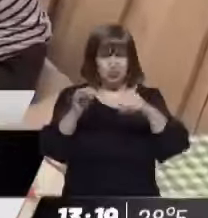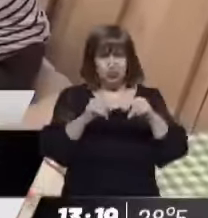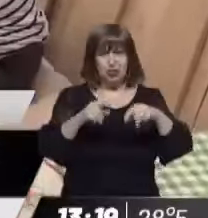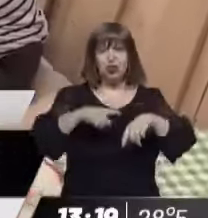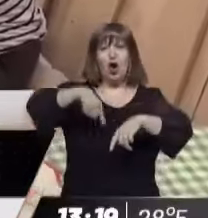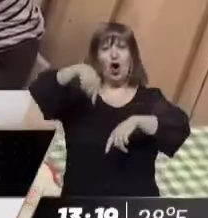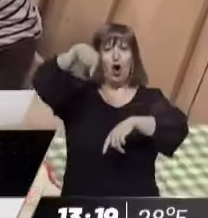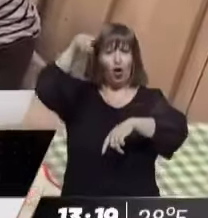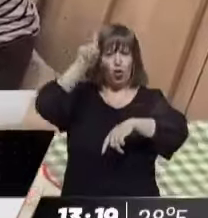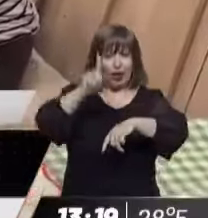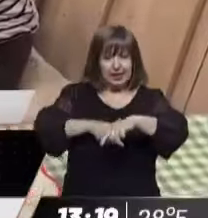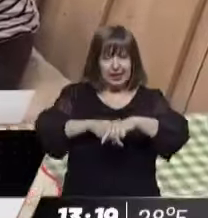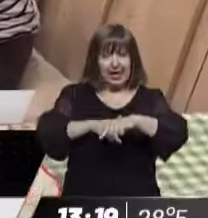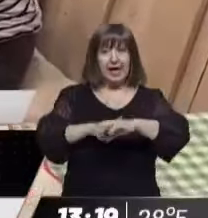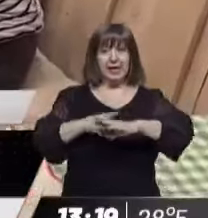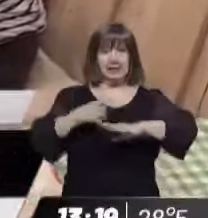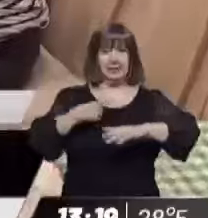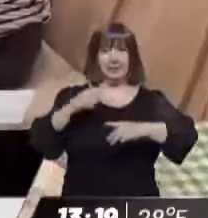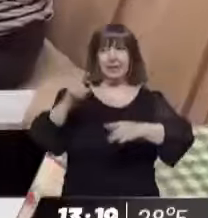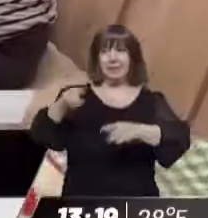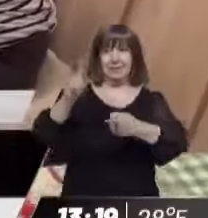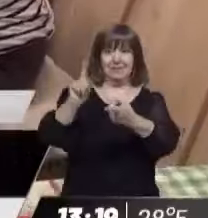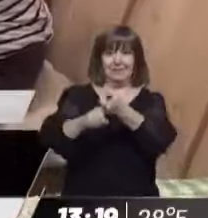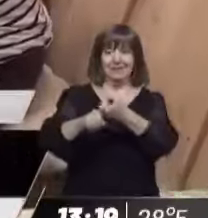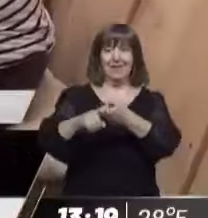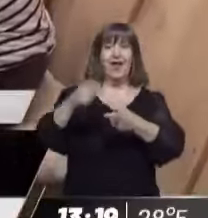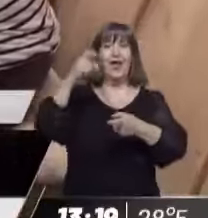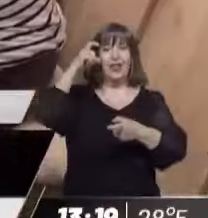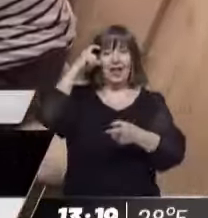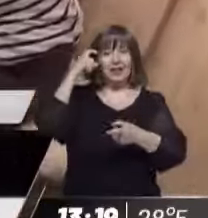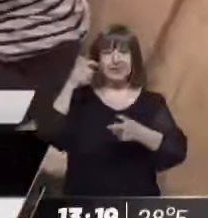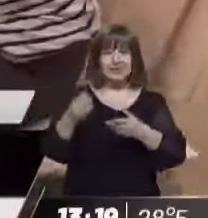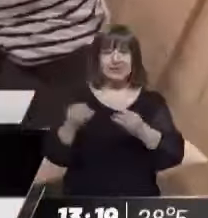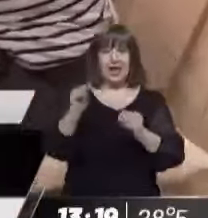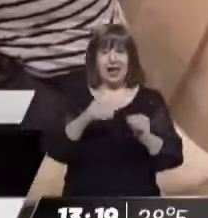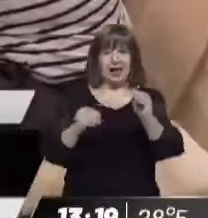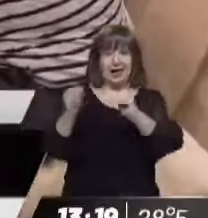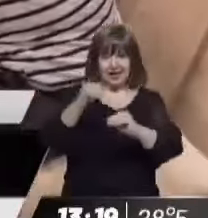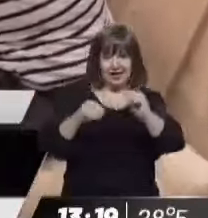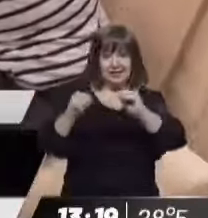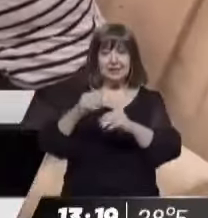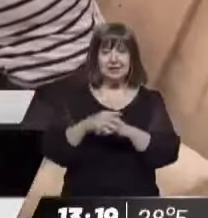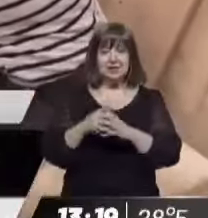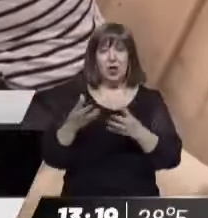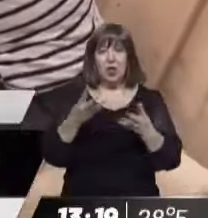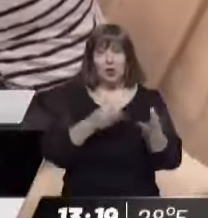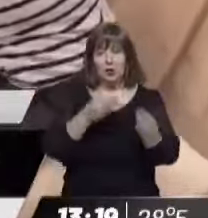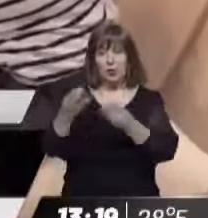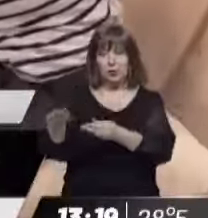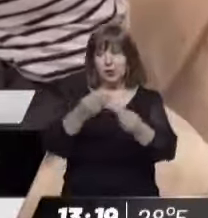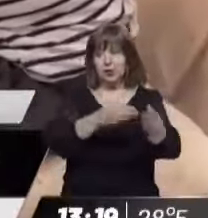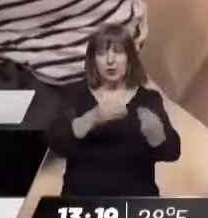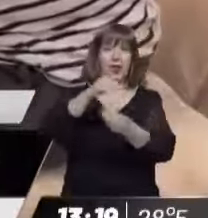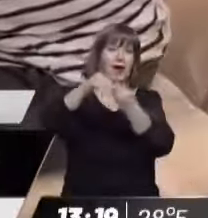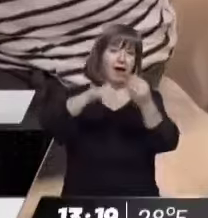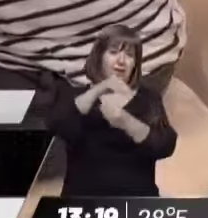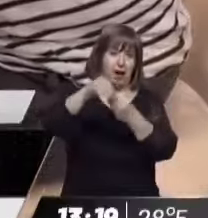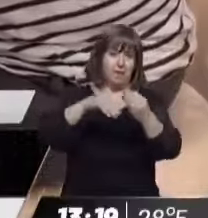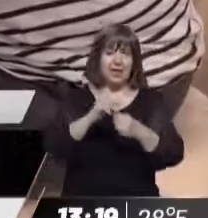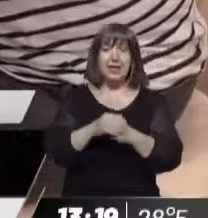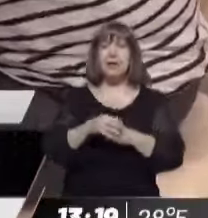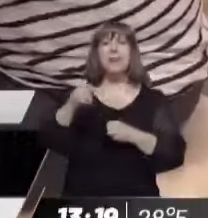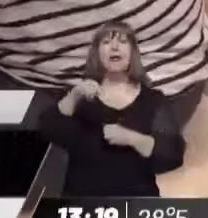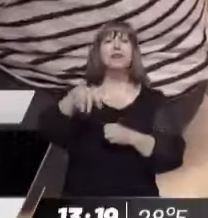pero la realidad del trabajador, el día a día, acá estamos en un lugar que se llama La Palmera, estamos a 7 kilómetros de la